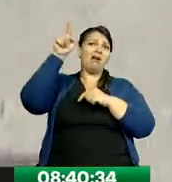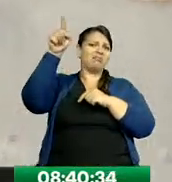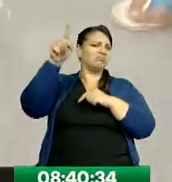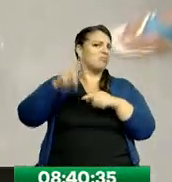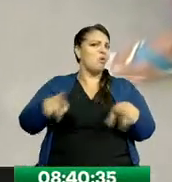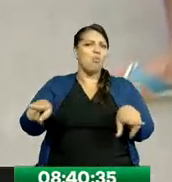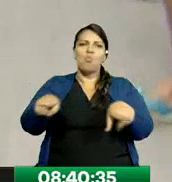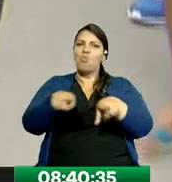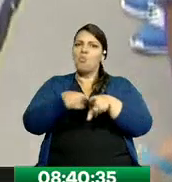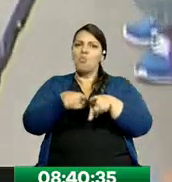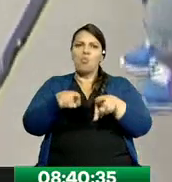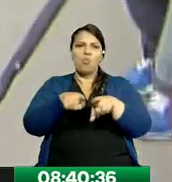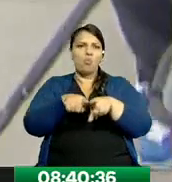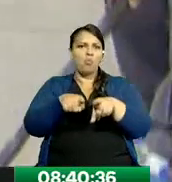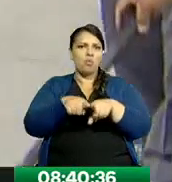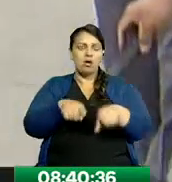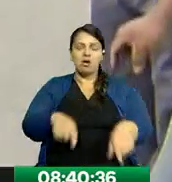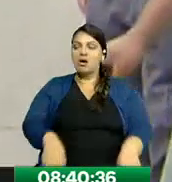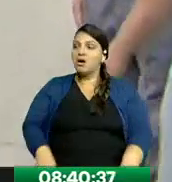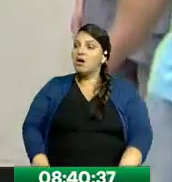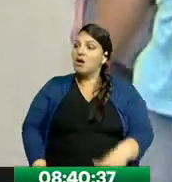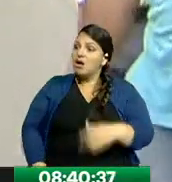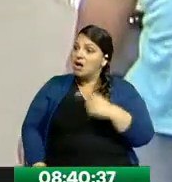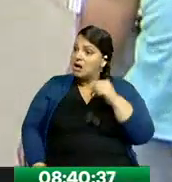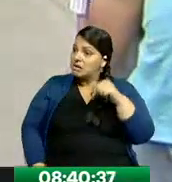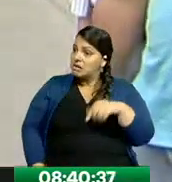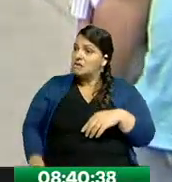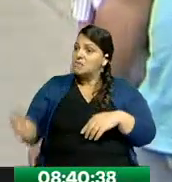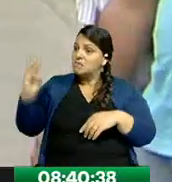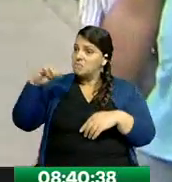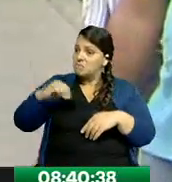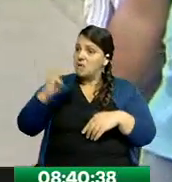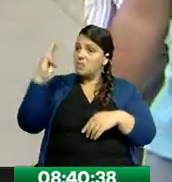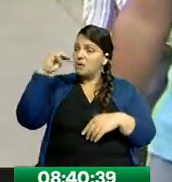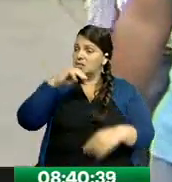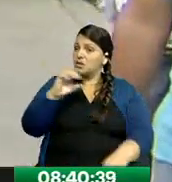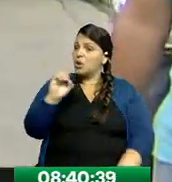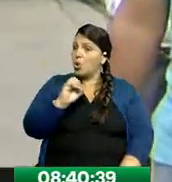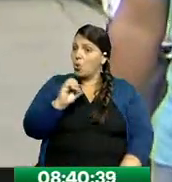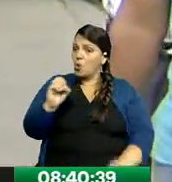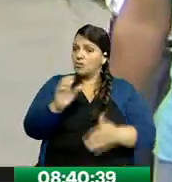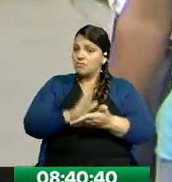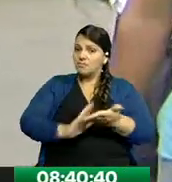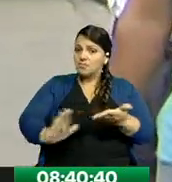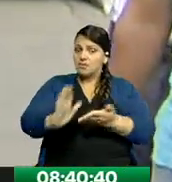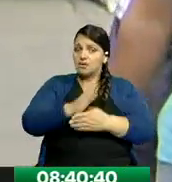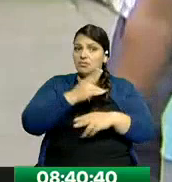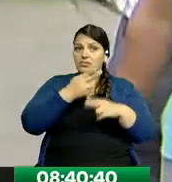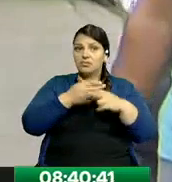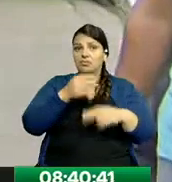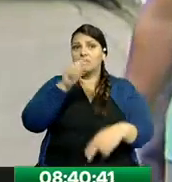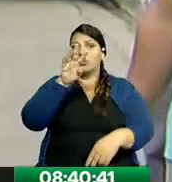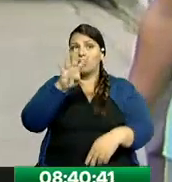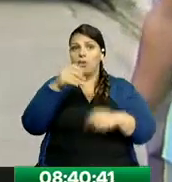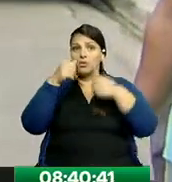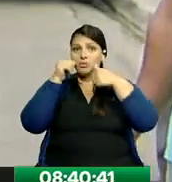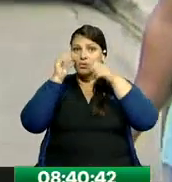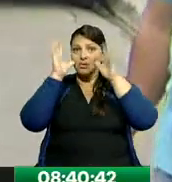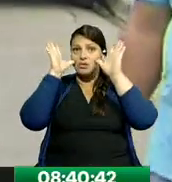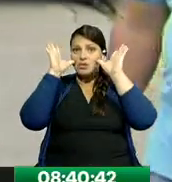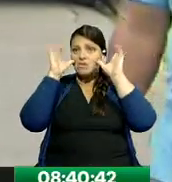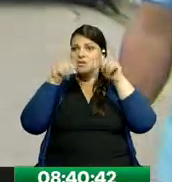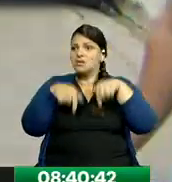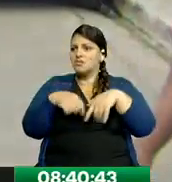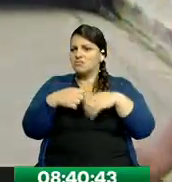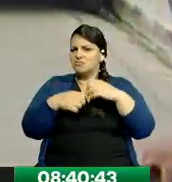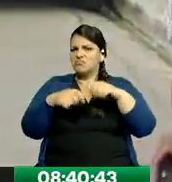eso es lo que tapa acá. O sea, todo este sector de Mapa Singue Oeste, esta cooperativa 4 de diciembre, también la de más arriba, tiene